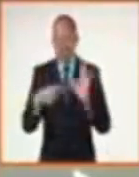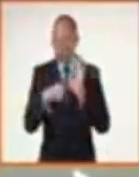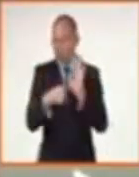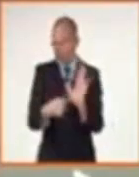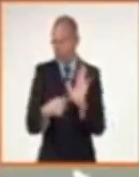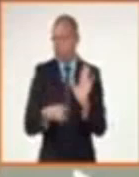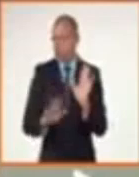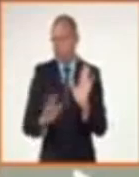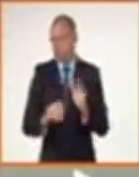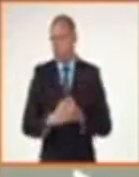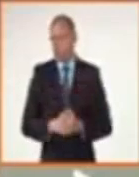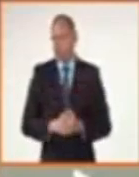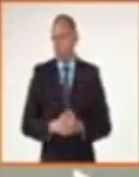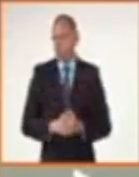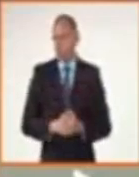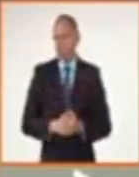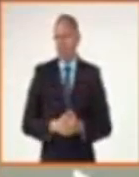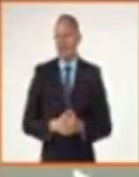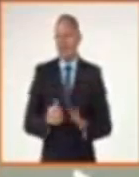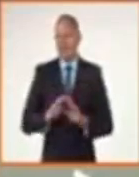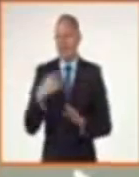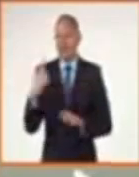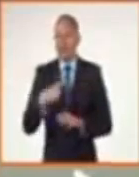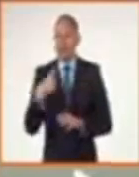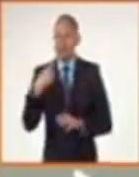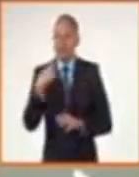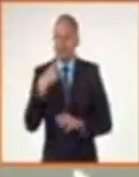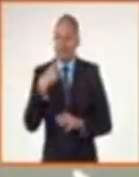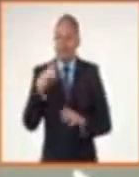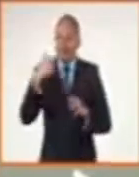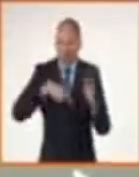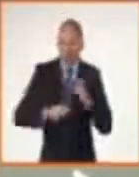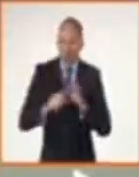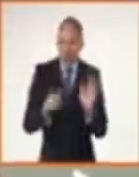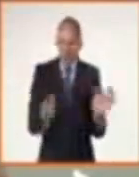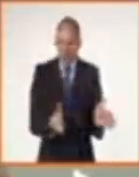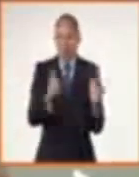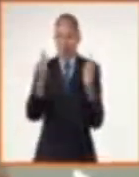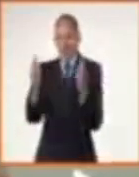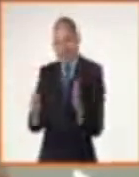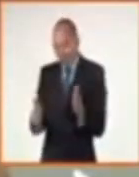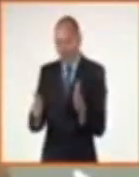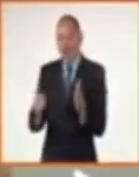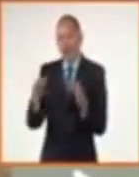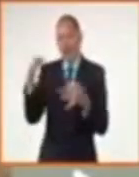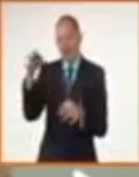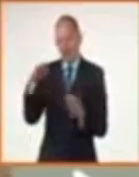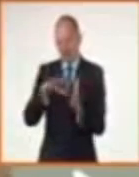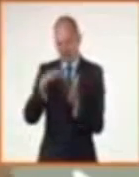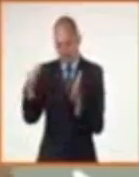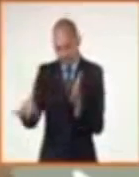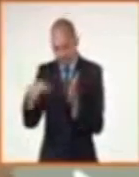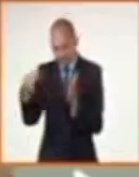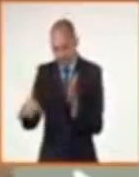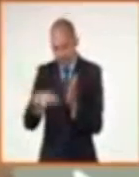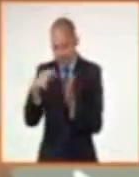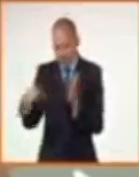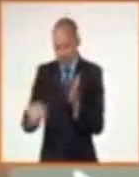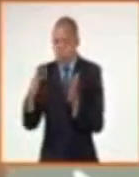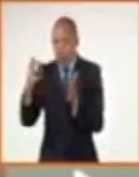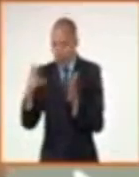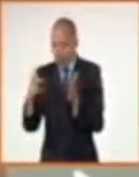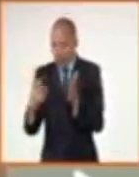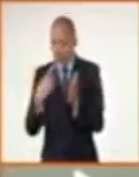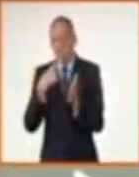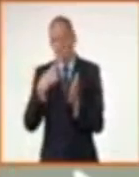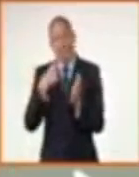En ese escrutinio se apreció ese resultado, y en esa urna se pudieron escrutar los mismos. Nosotros,